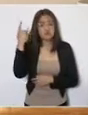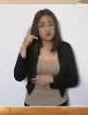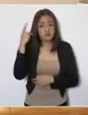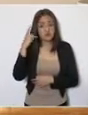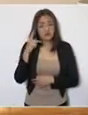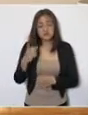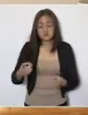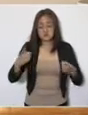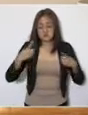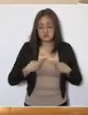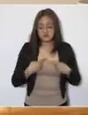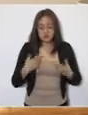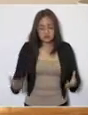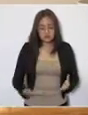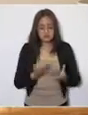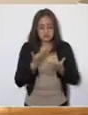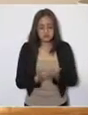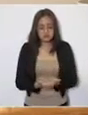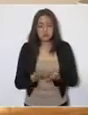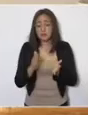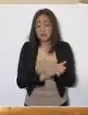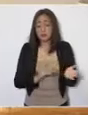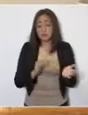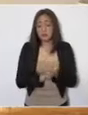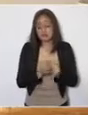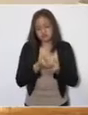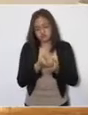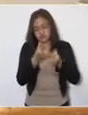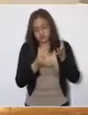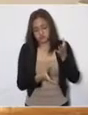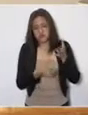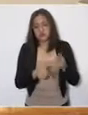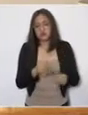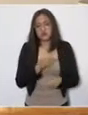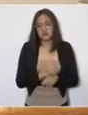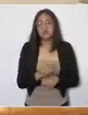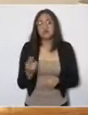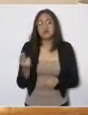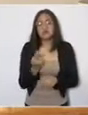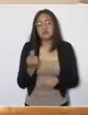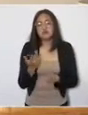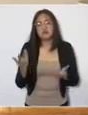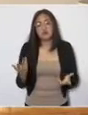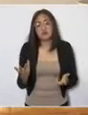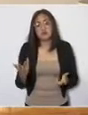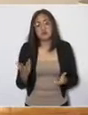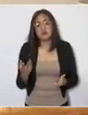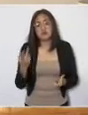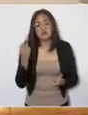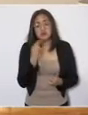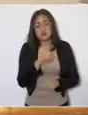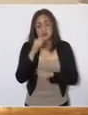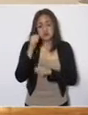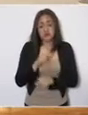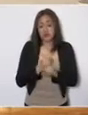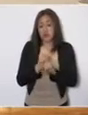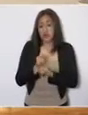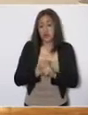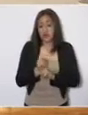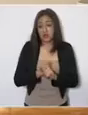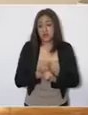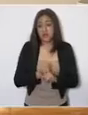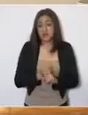mientras una carpeta que seguramente será requerida por la autoridad investigadora